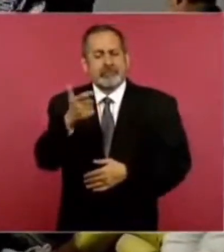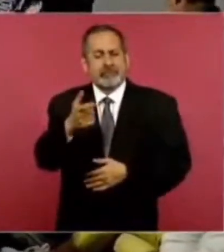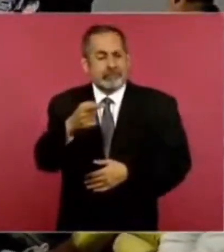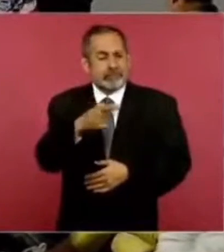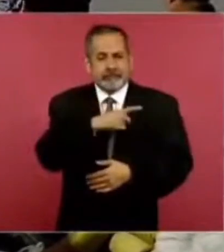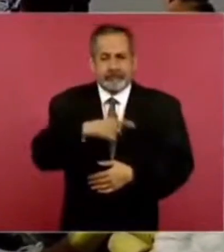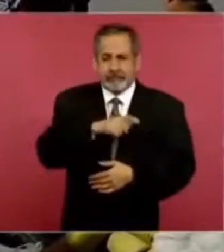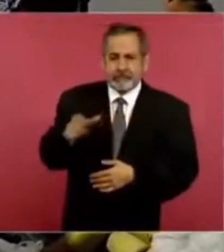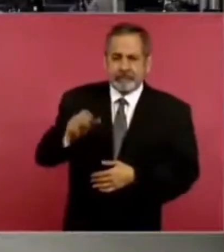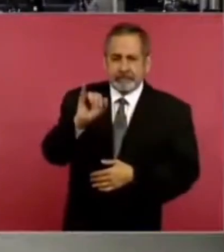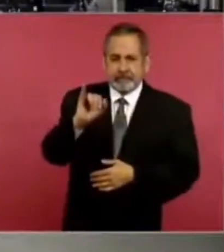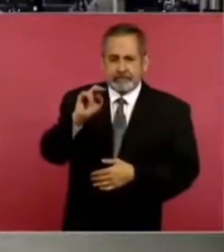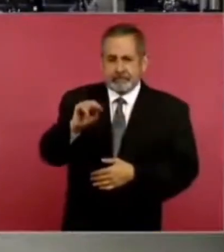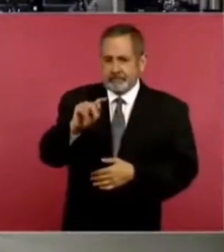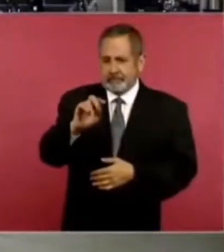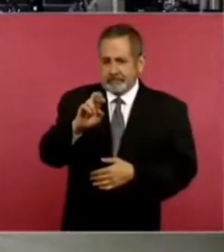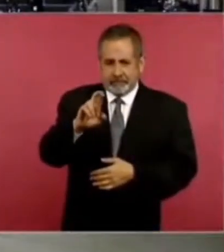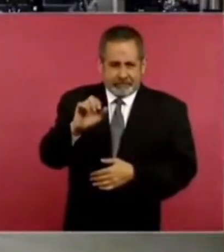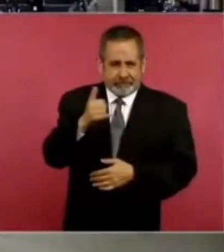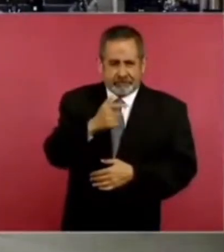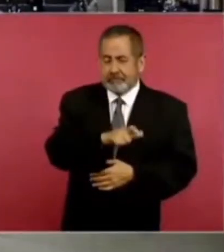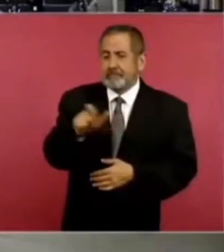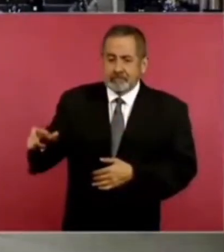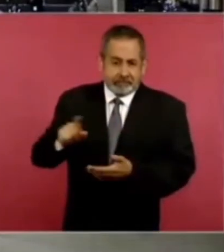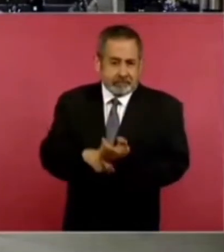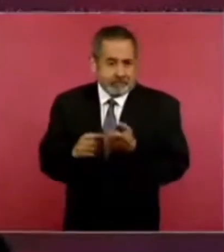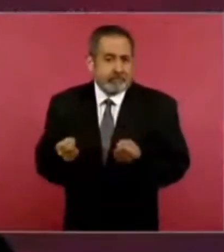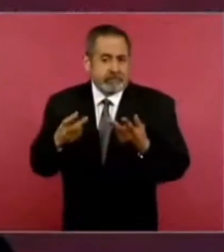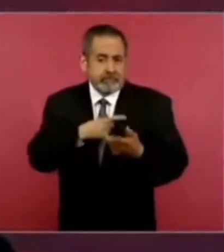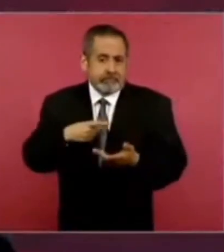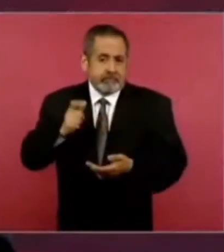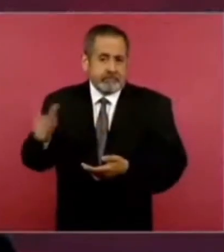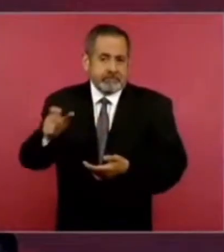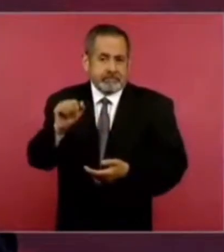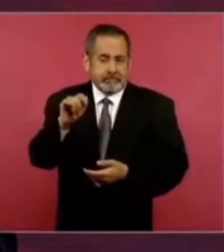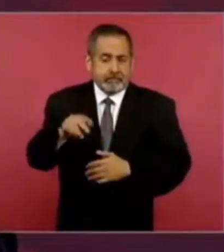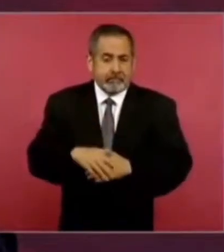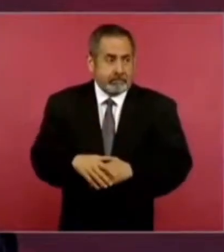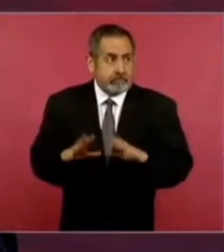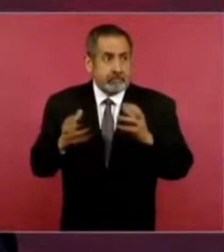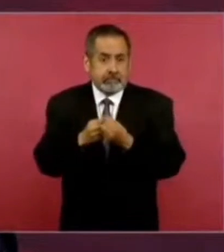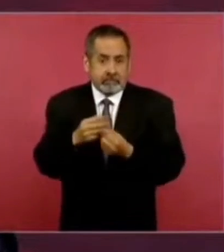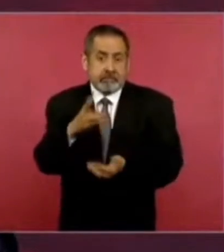O sea que este señor, ¿no?, tan afamado,